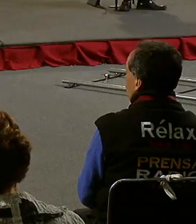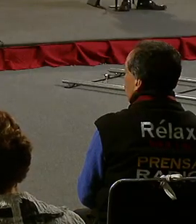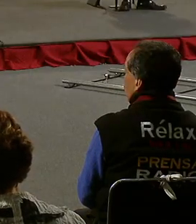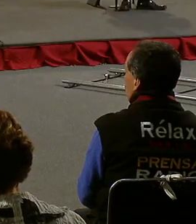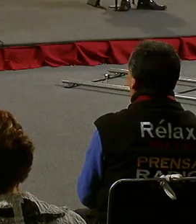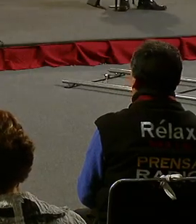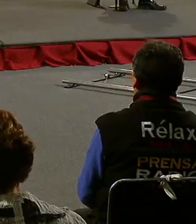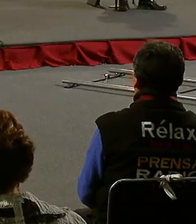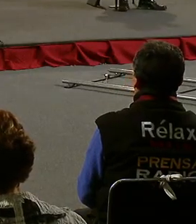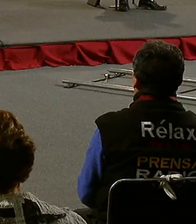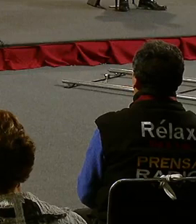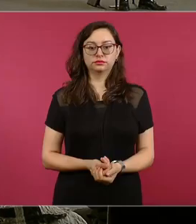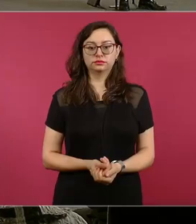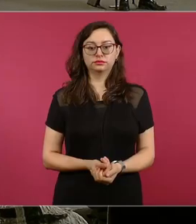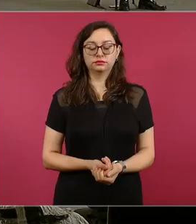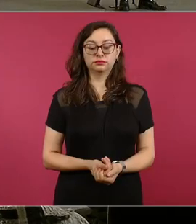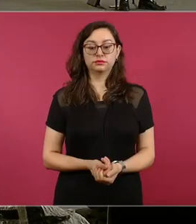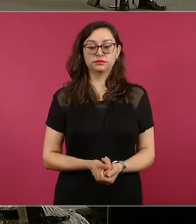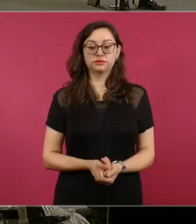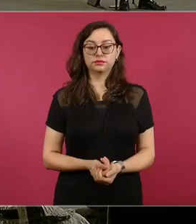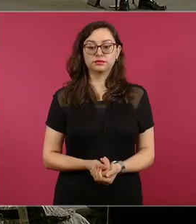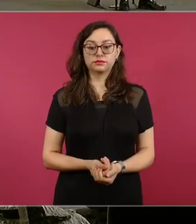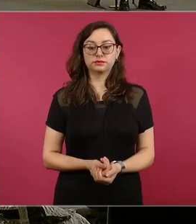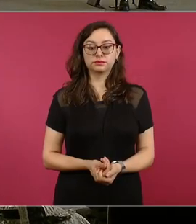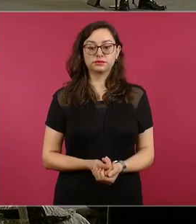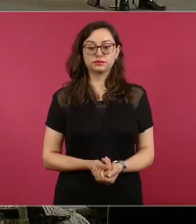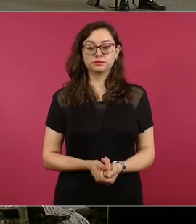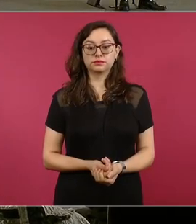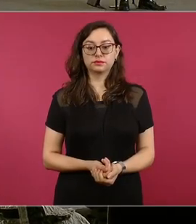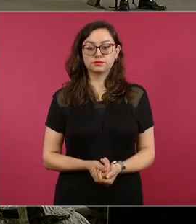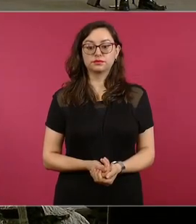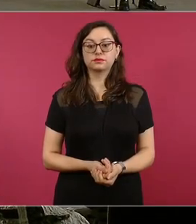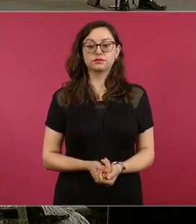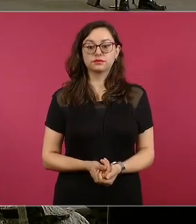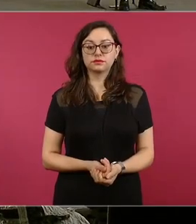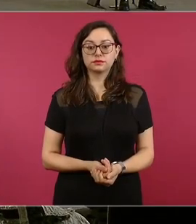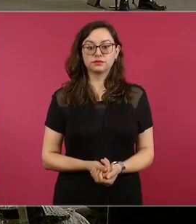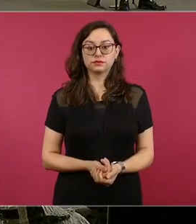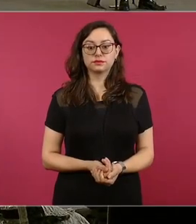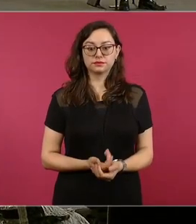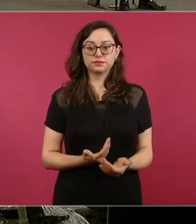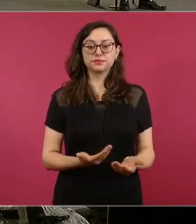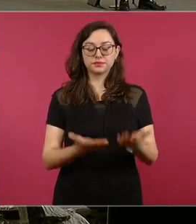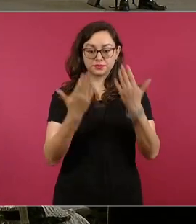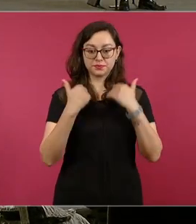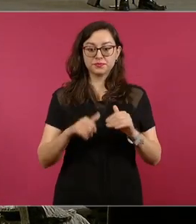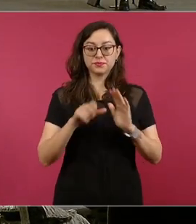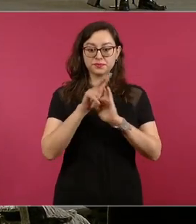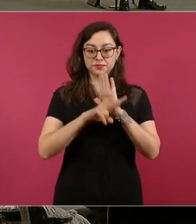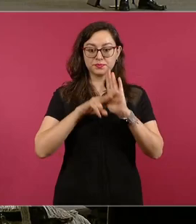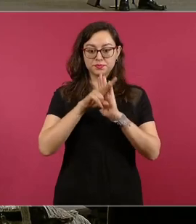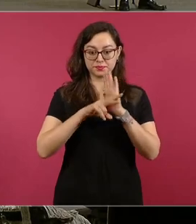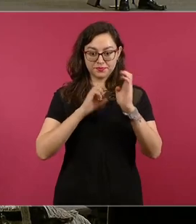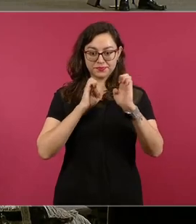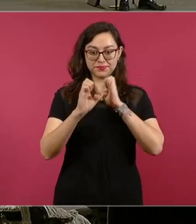Pues vamos a la entrevista, sí, a ver qué hay.